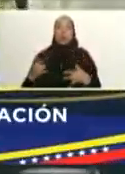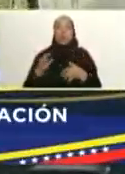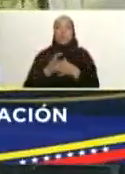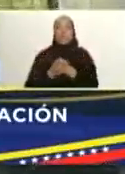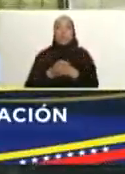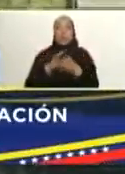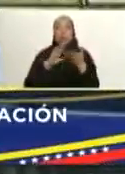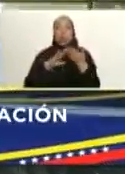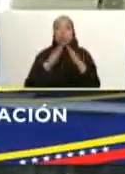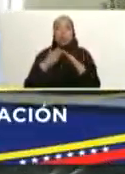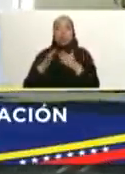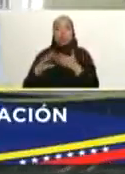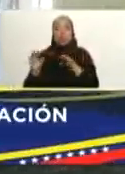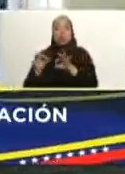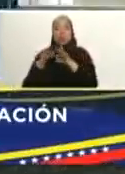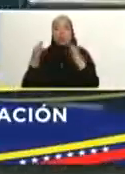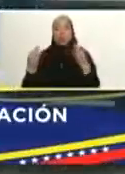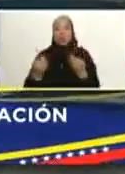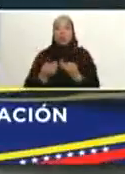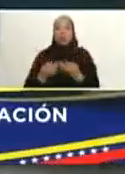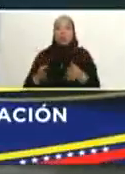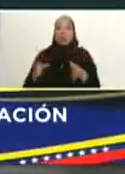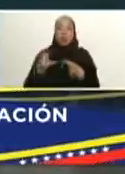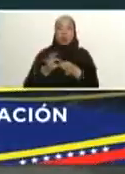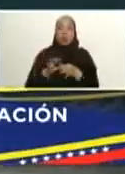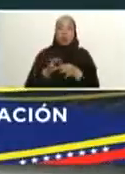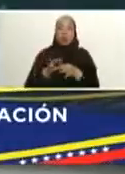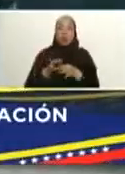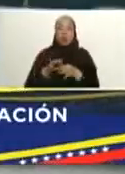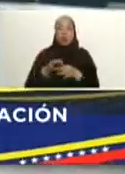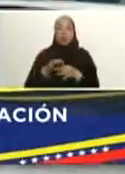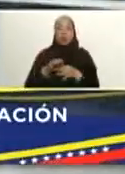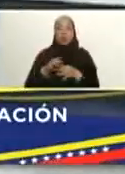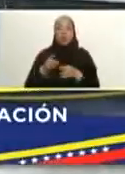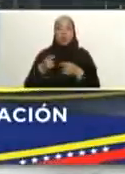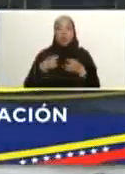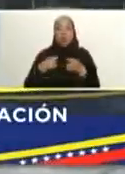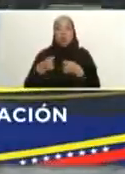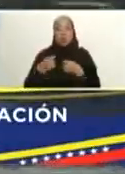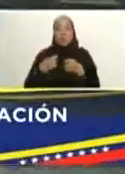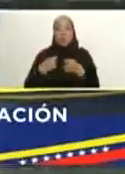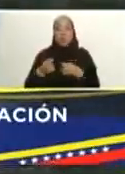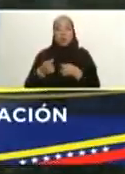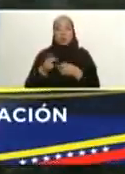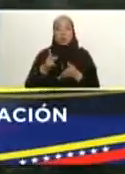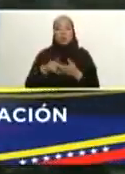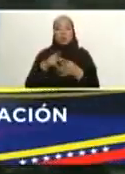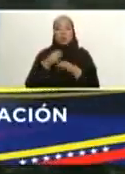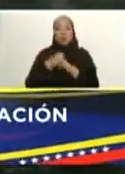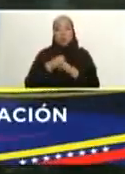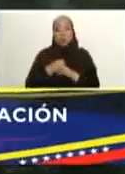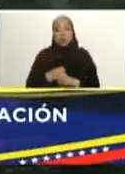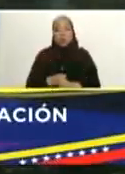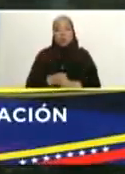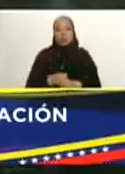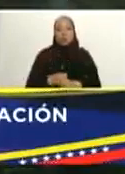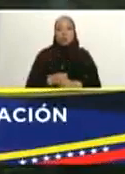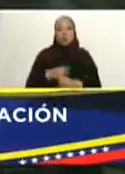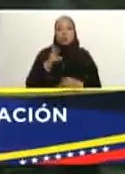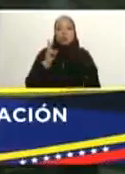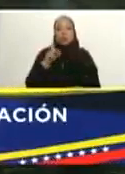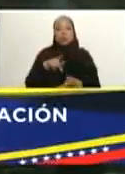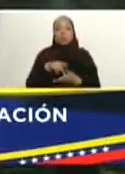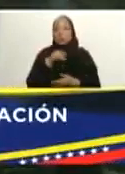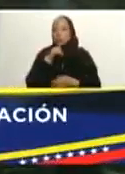entre la comunidad, la familia, la unión cívico-militar. Es la corresponsabilidad, bien usted lo decía, la